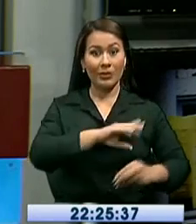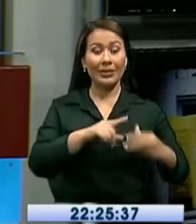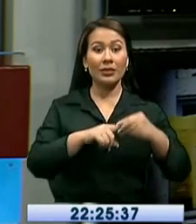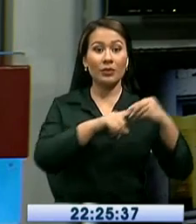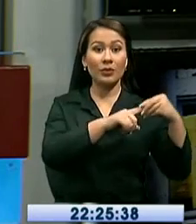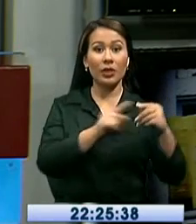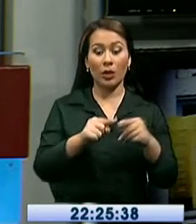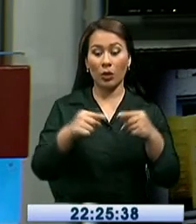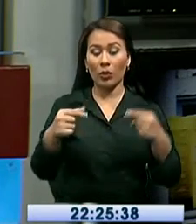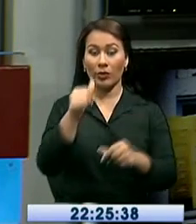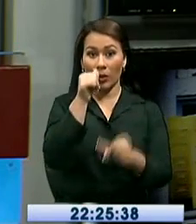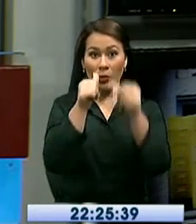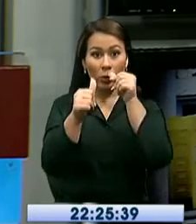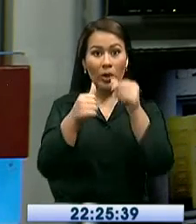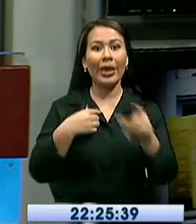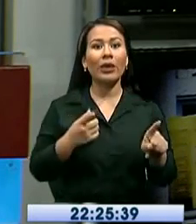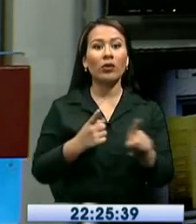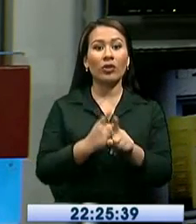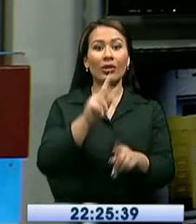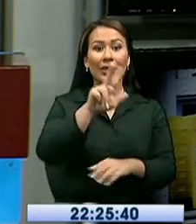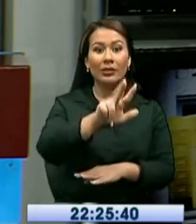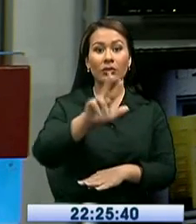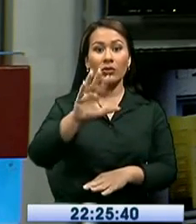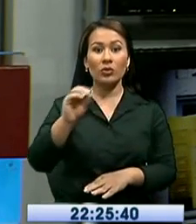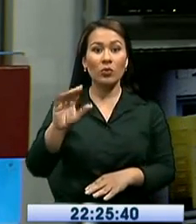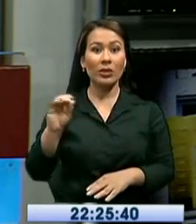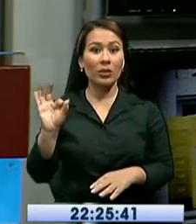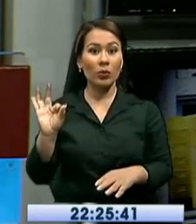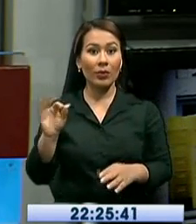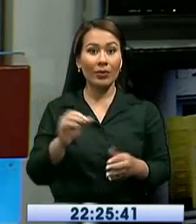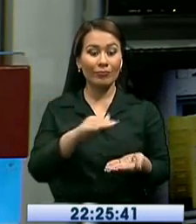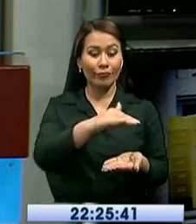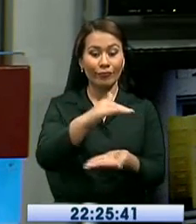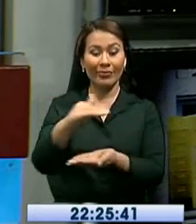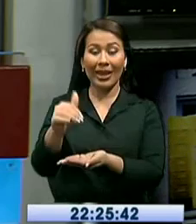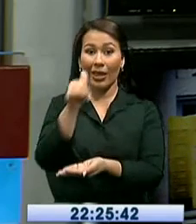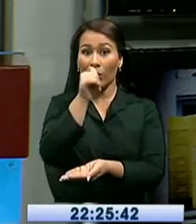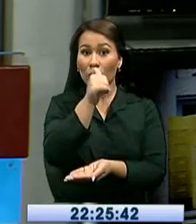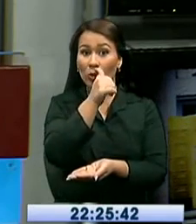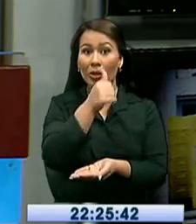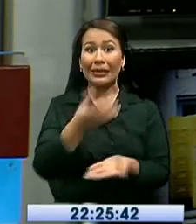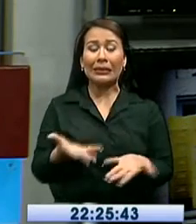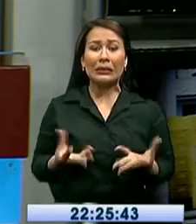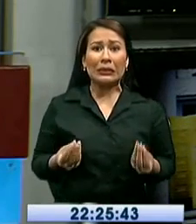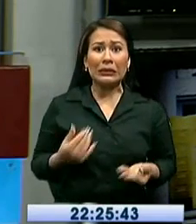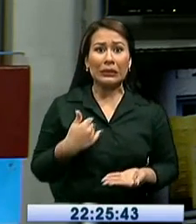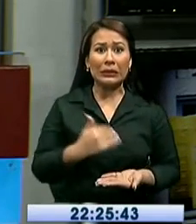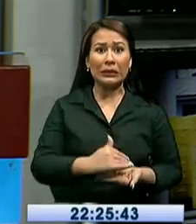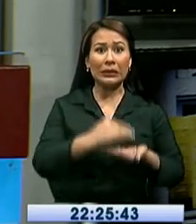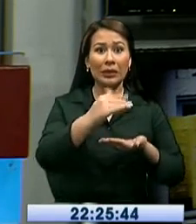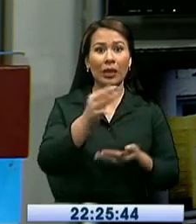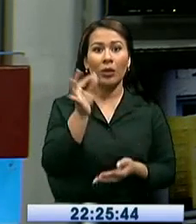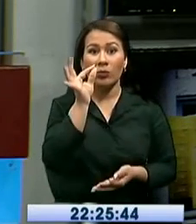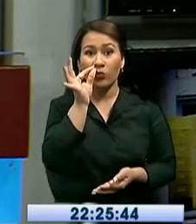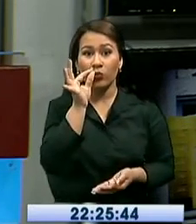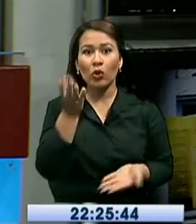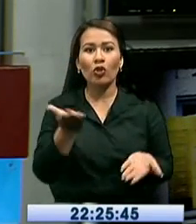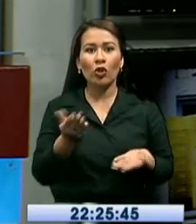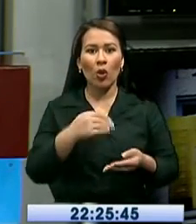incautar 359 kilos de cocaína. Según datos del operativo, la carga de droga estaba encaletada en el